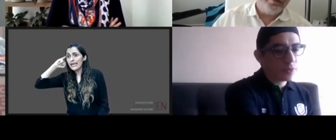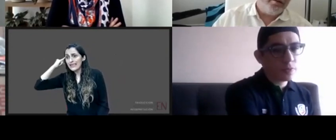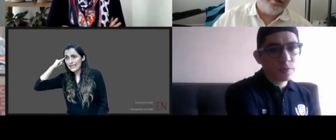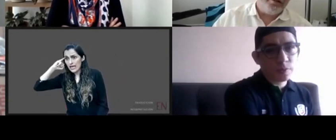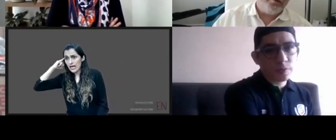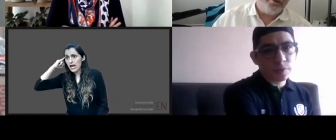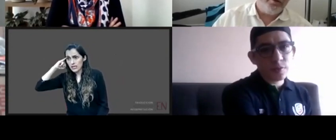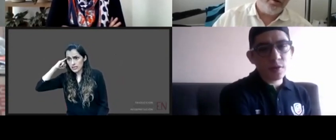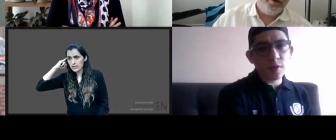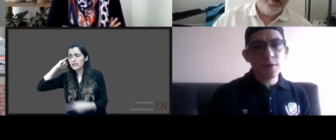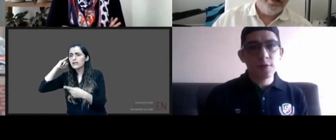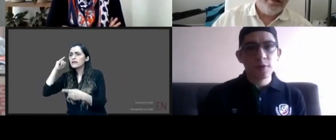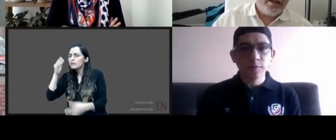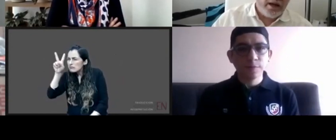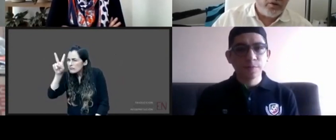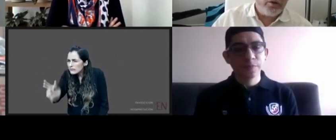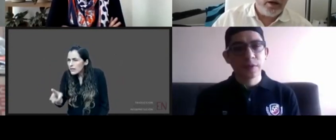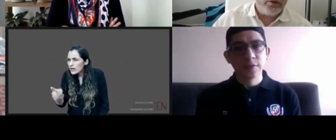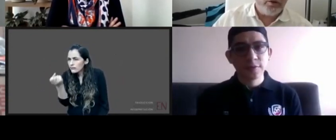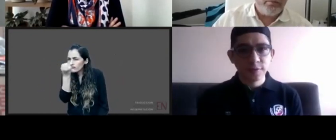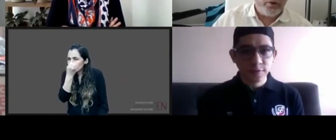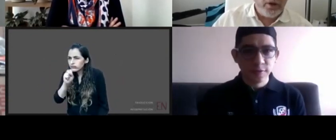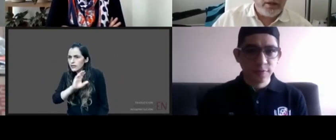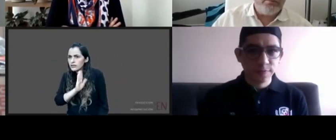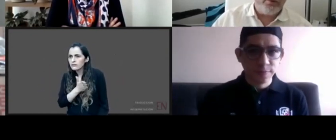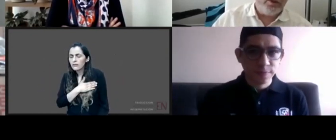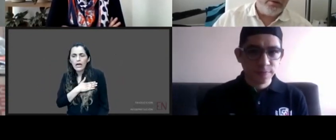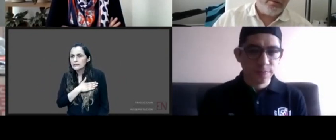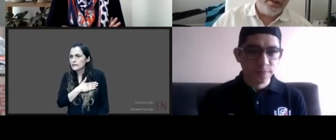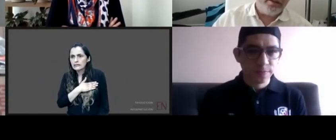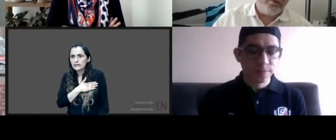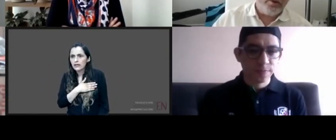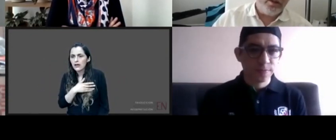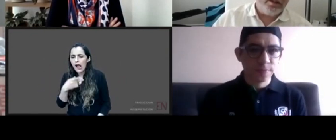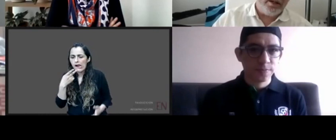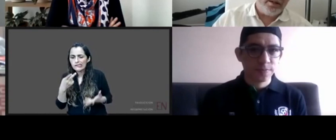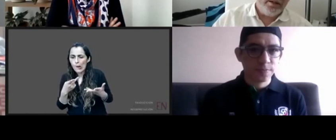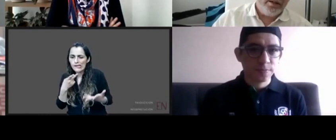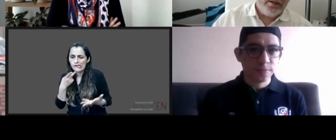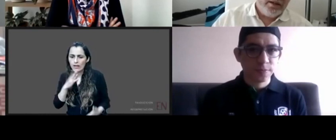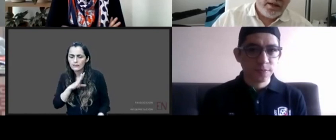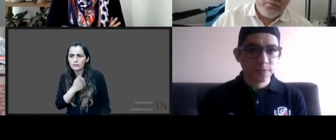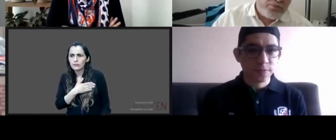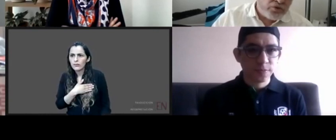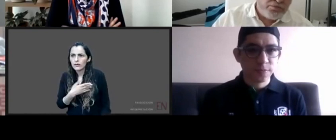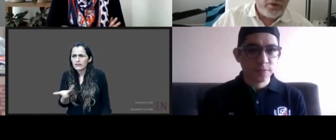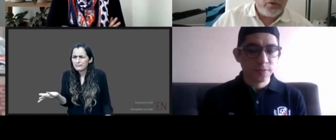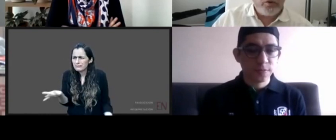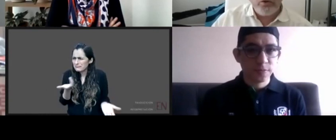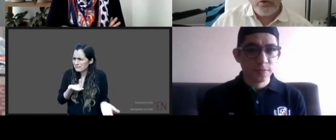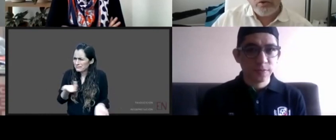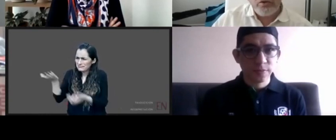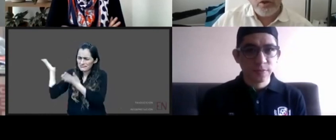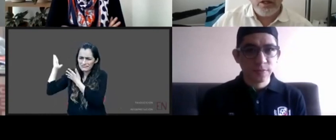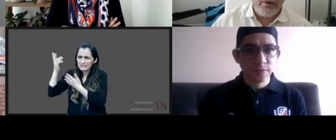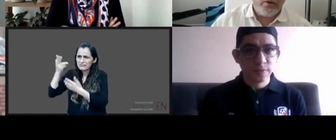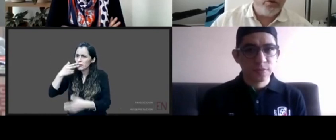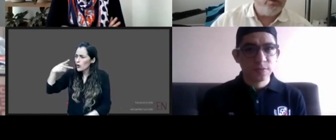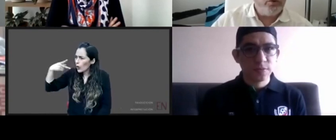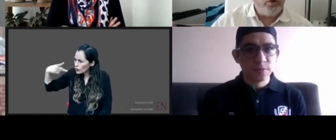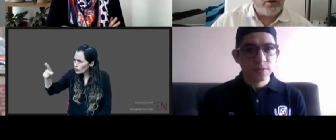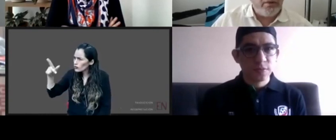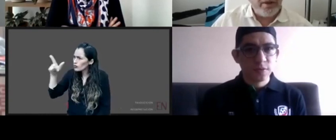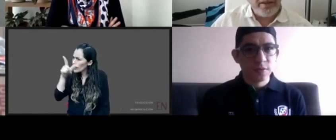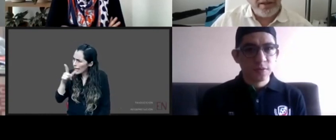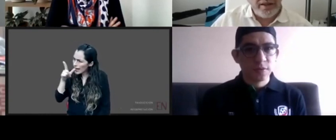hijos que les hablen el español. Al contrario, que proyecten positivamente su identidad. Por supuesto, todo esto tiene que ver